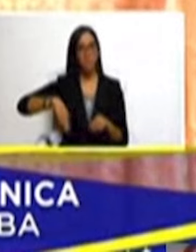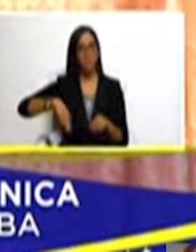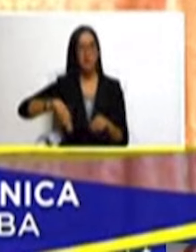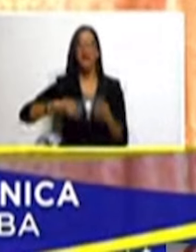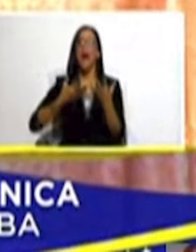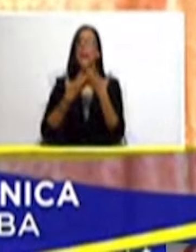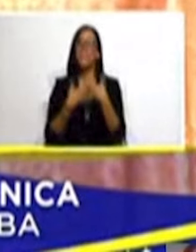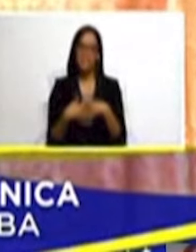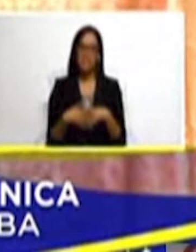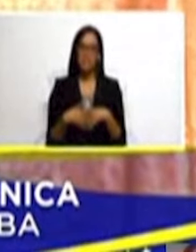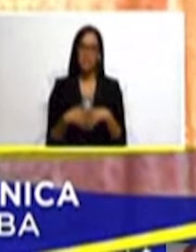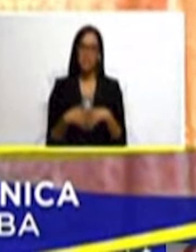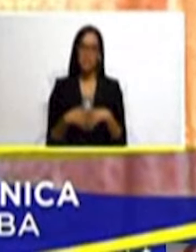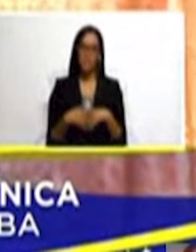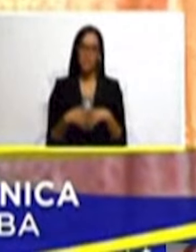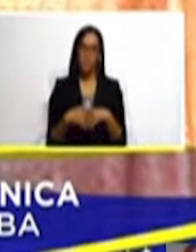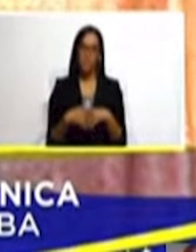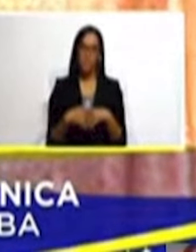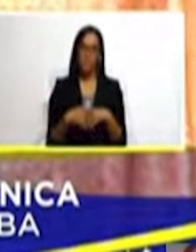administrado